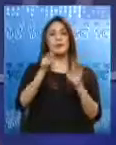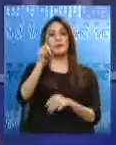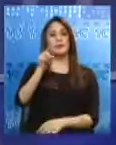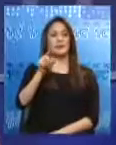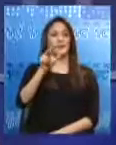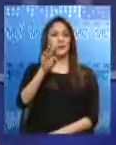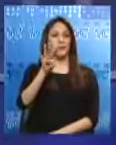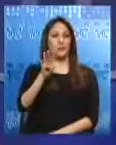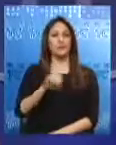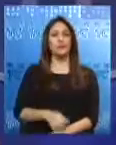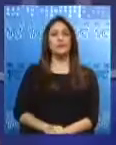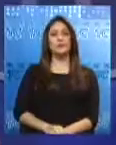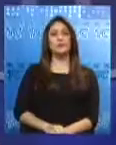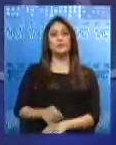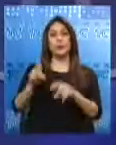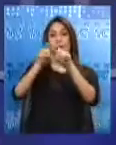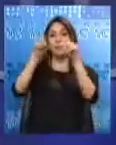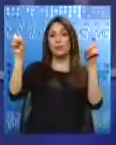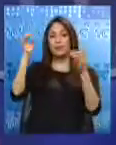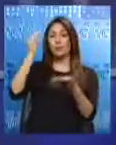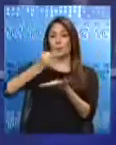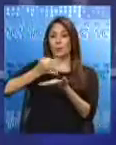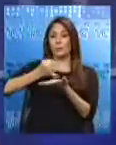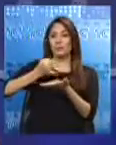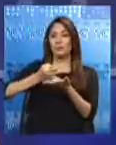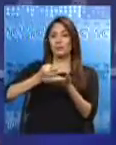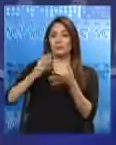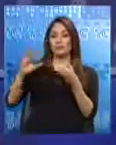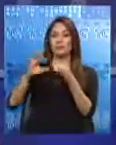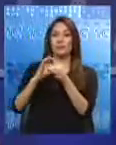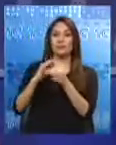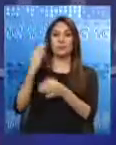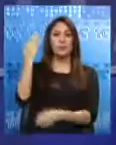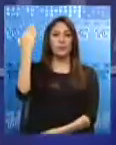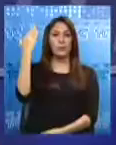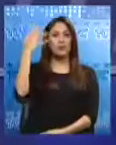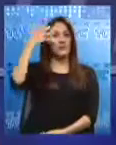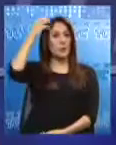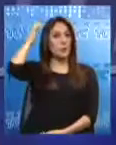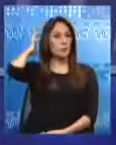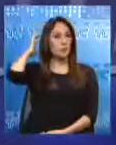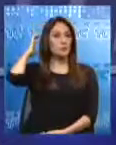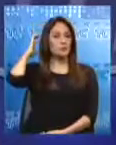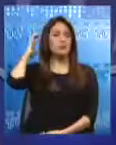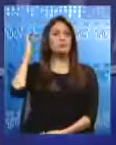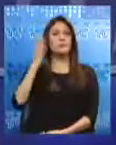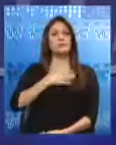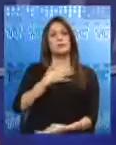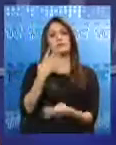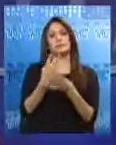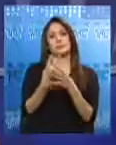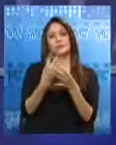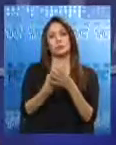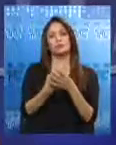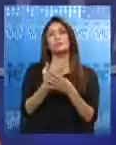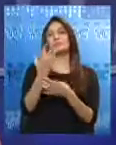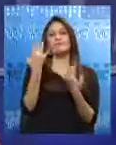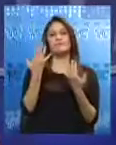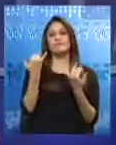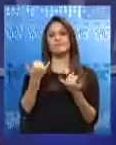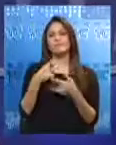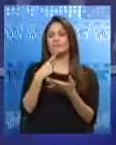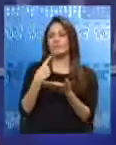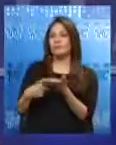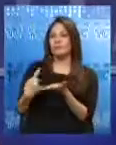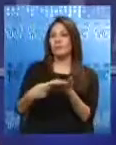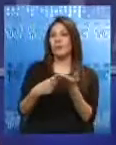Mauro T., empresario de Cotopaxi, cercano al alcalde de Quito, Mauricio Rodas, quedó con prisión preventiva luego de la audiencia de